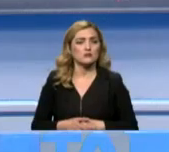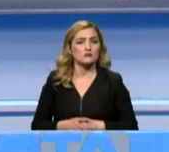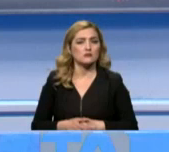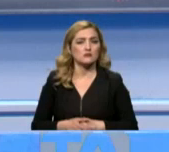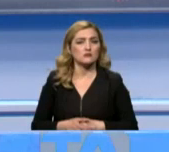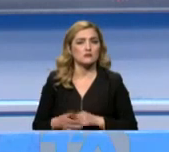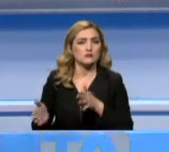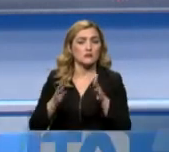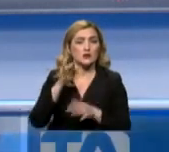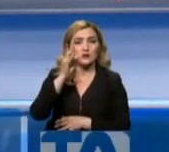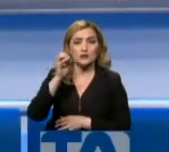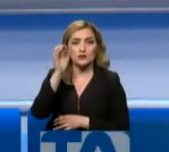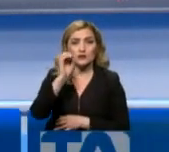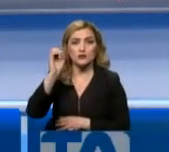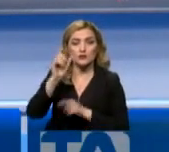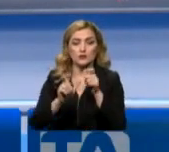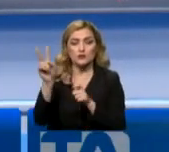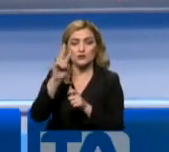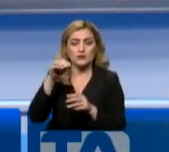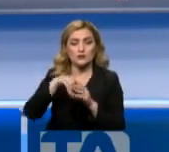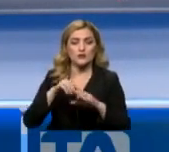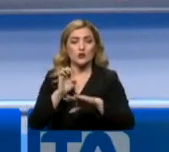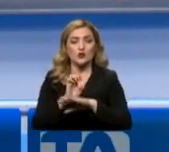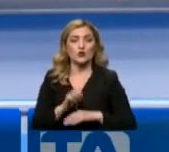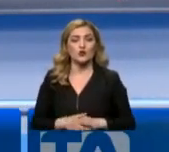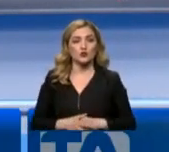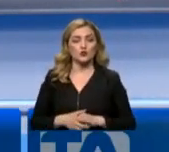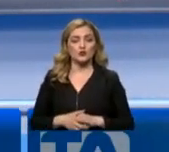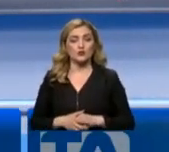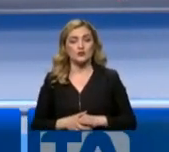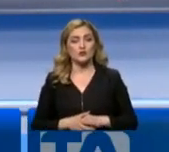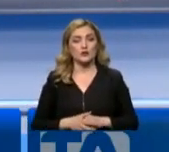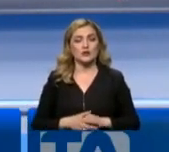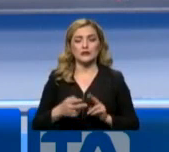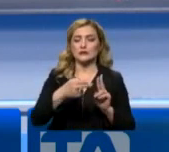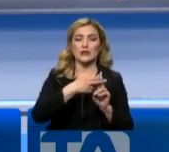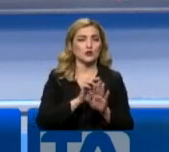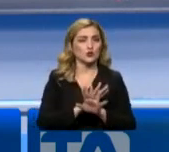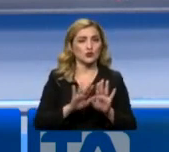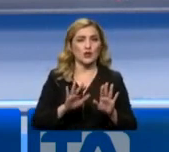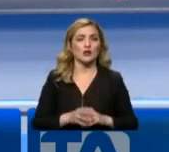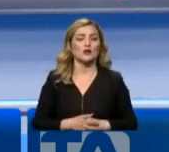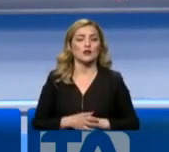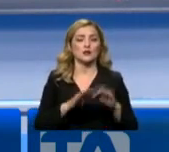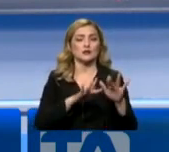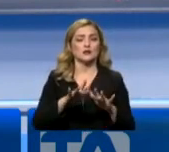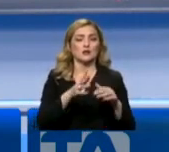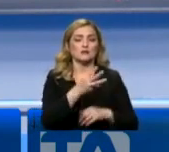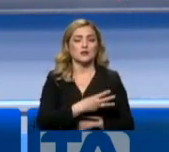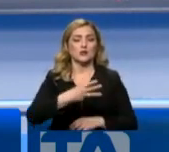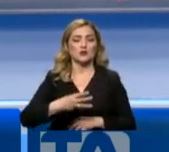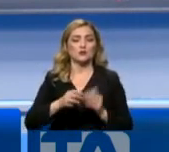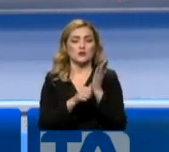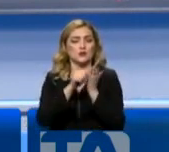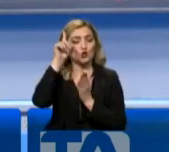Al menos el 70% de los venezolanos que se encuentran en nuestro país ya se han censado. Según la Secretaría de Migración del Ministerio de Gobierno,